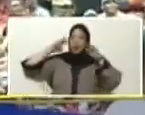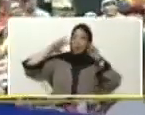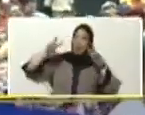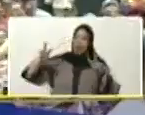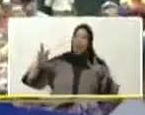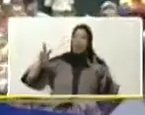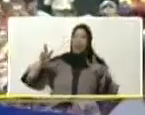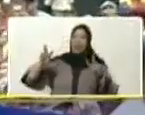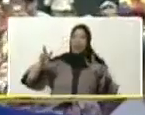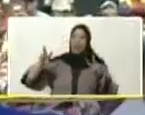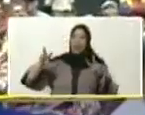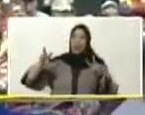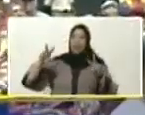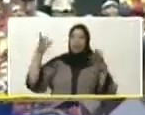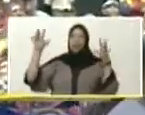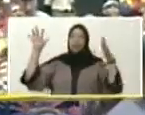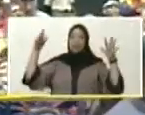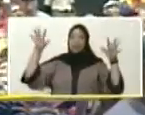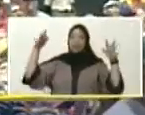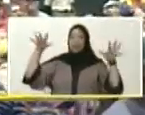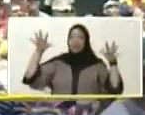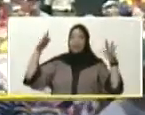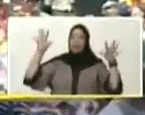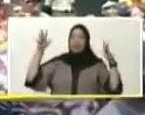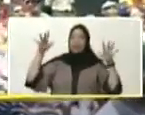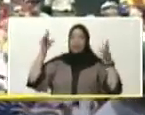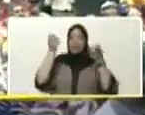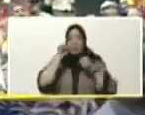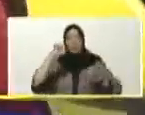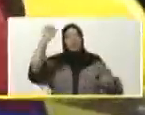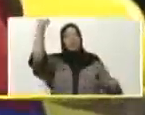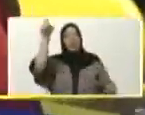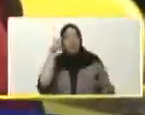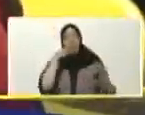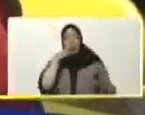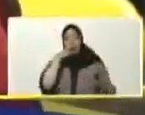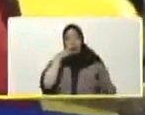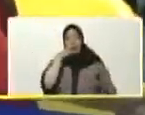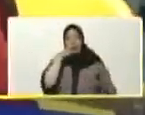Superbigote, un aplauso a Superbigote.